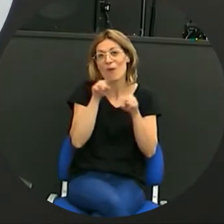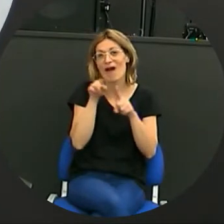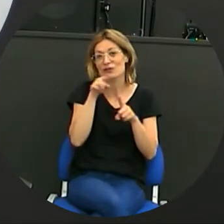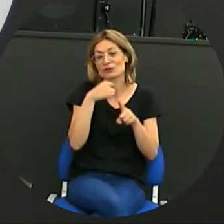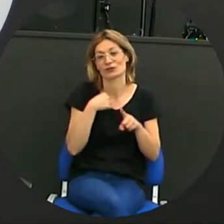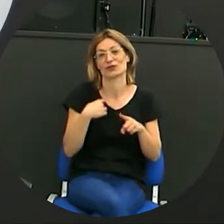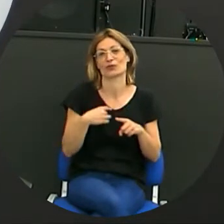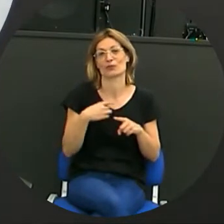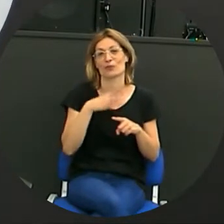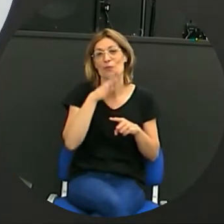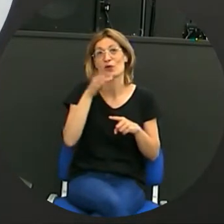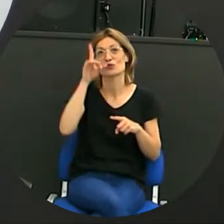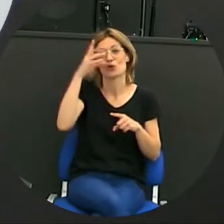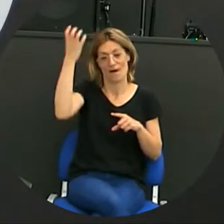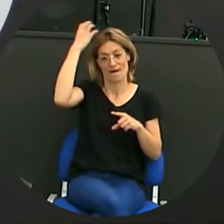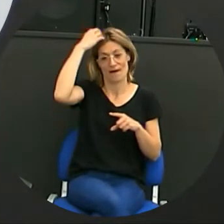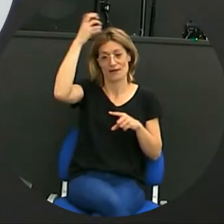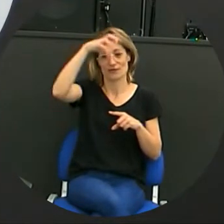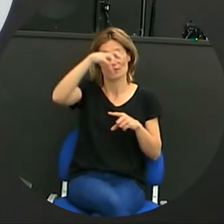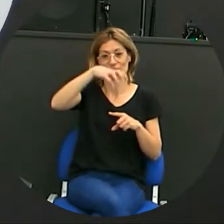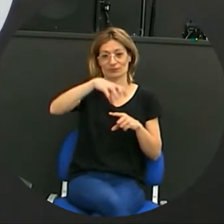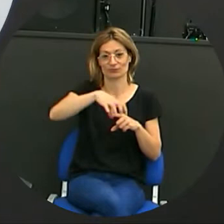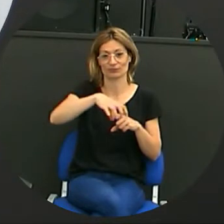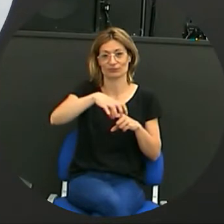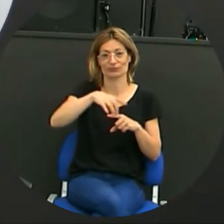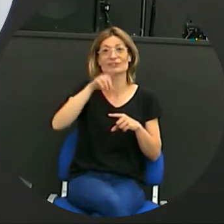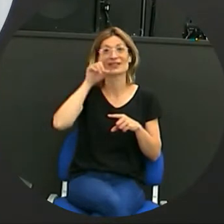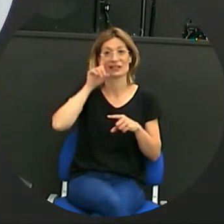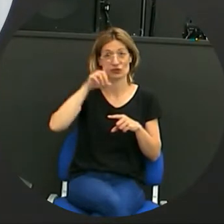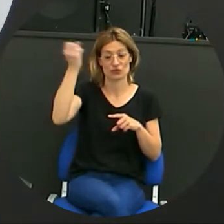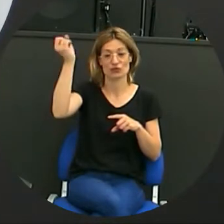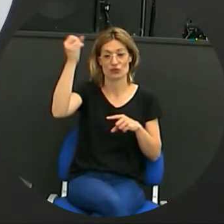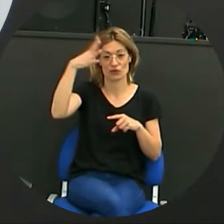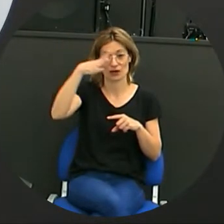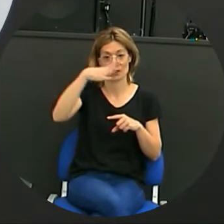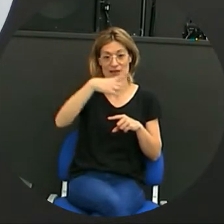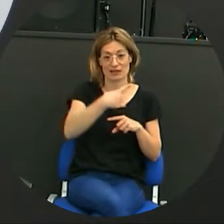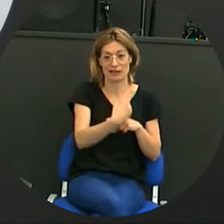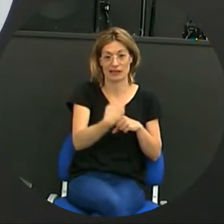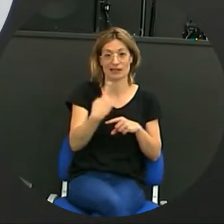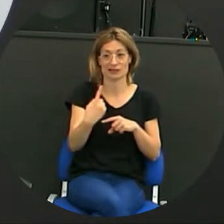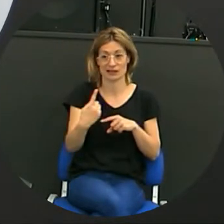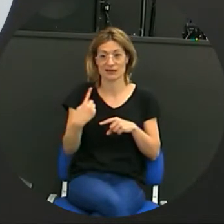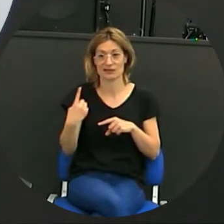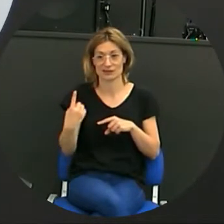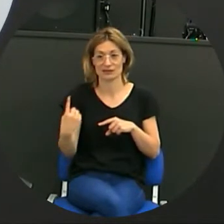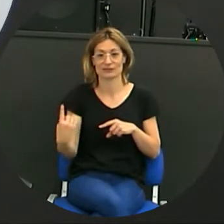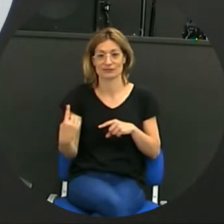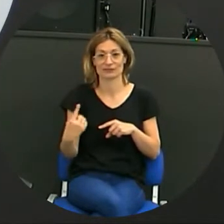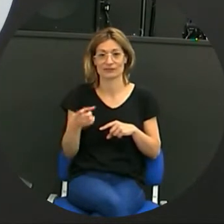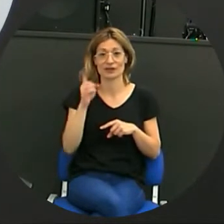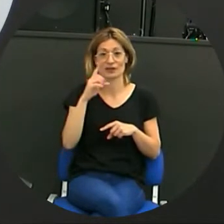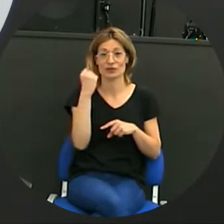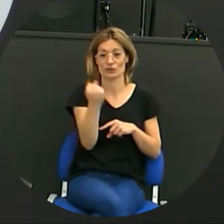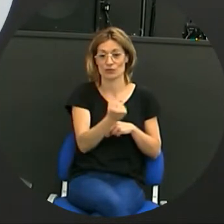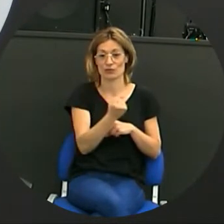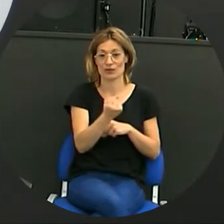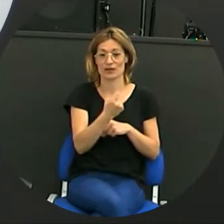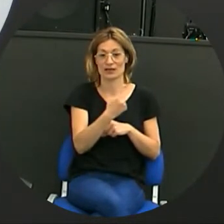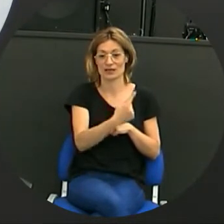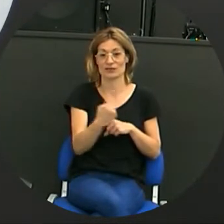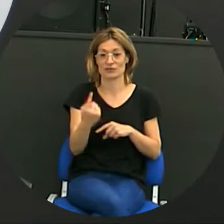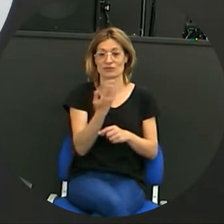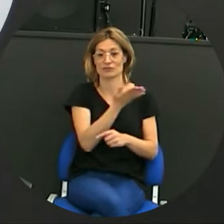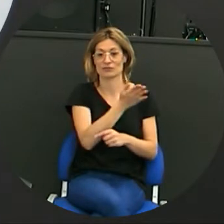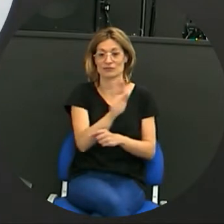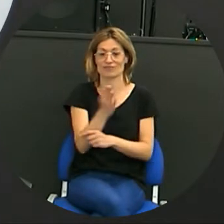que su reino se establezca y su gracia nos alcance y se manifieste su poder en nosotros